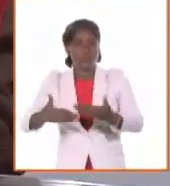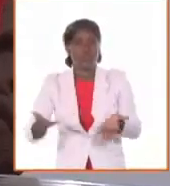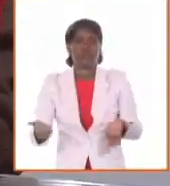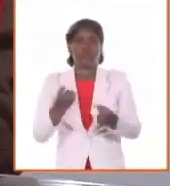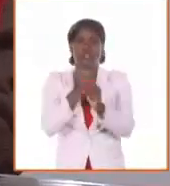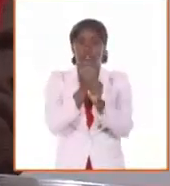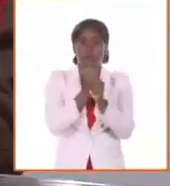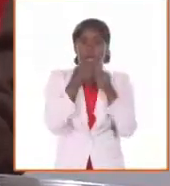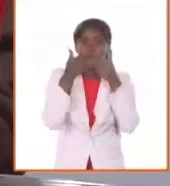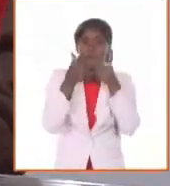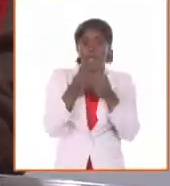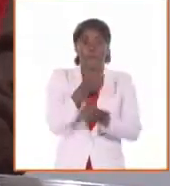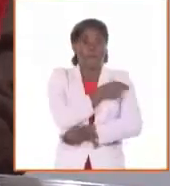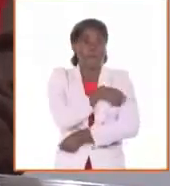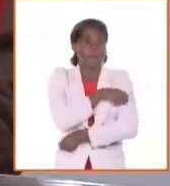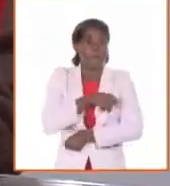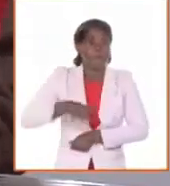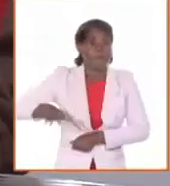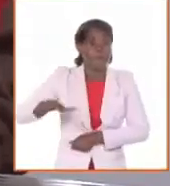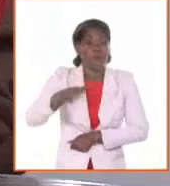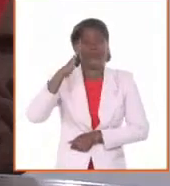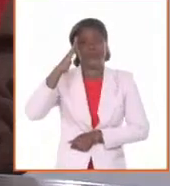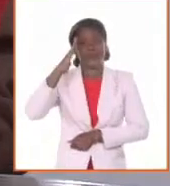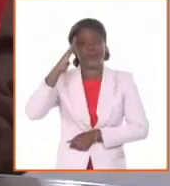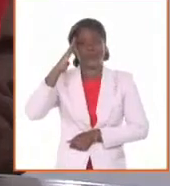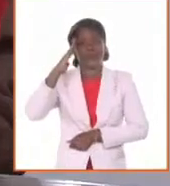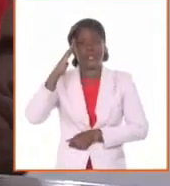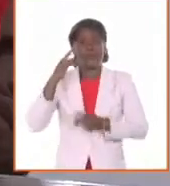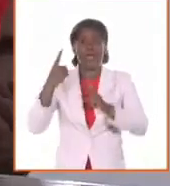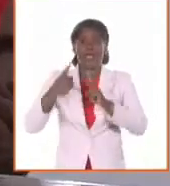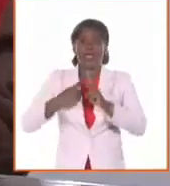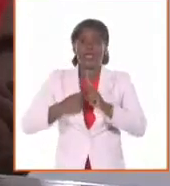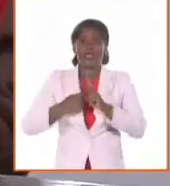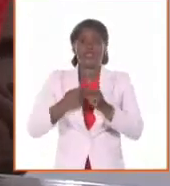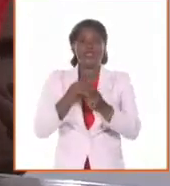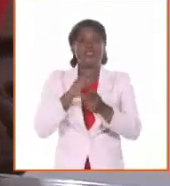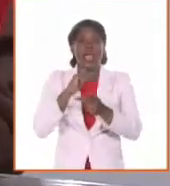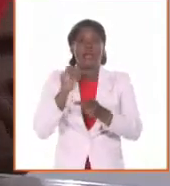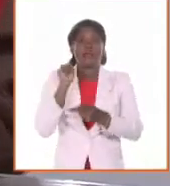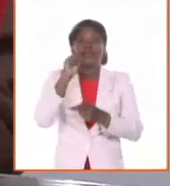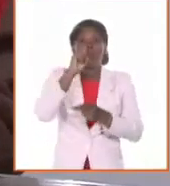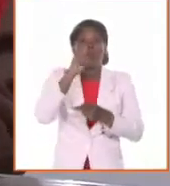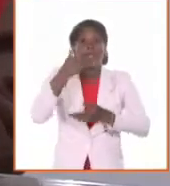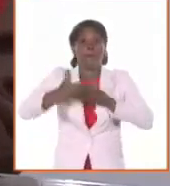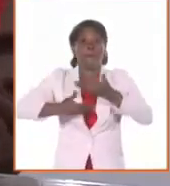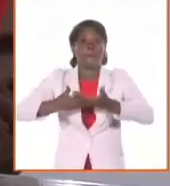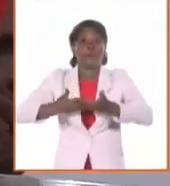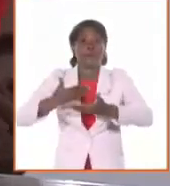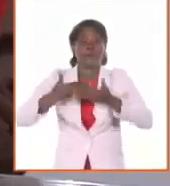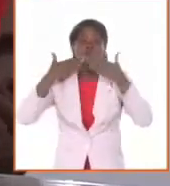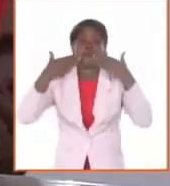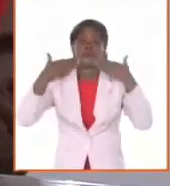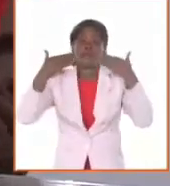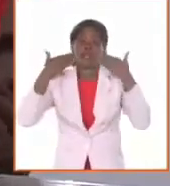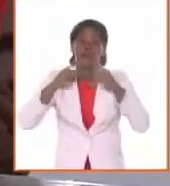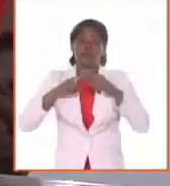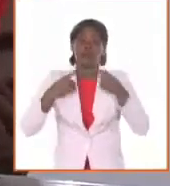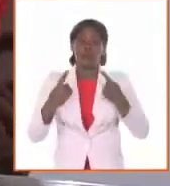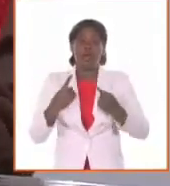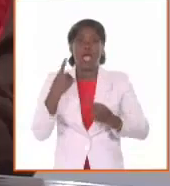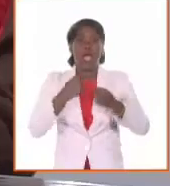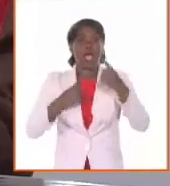el derecho de la familia porque es algo importante y cotidiano en su vida en su vida laboral en el ejercicio